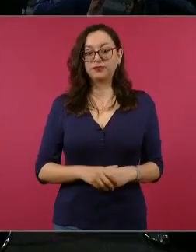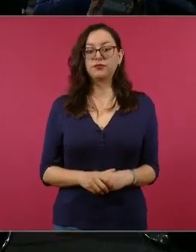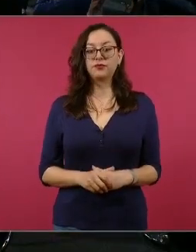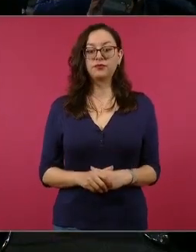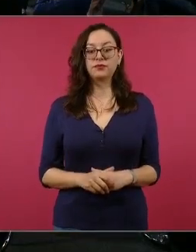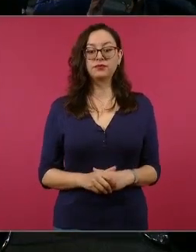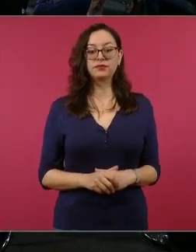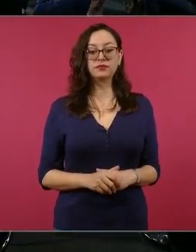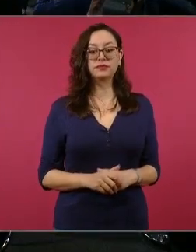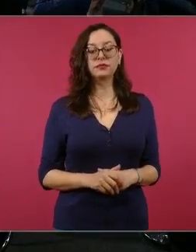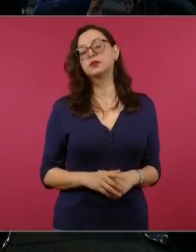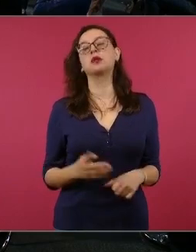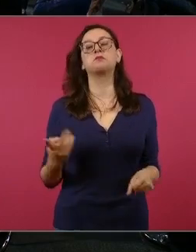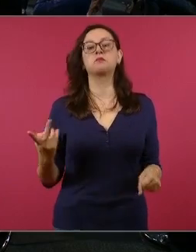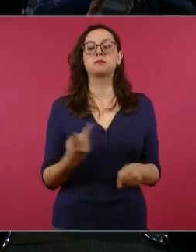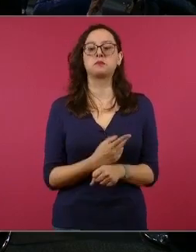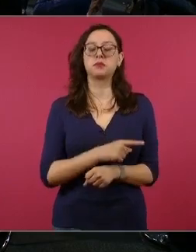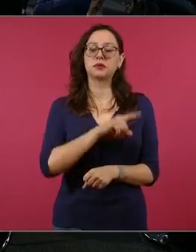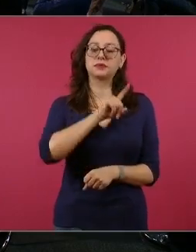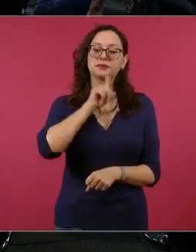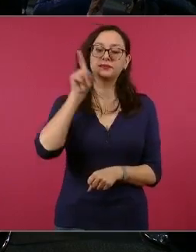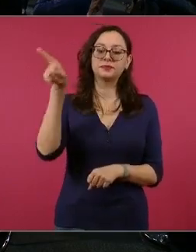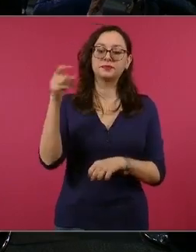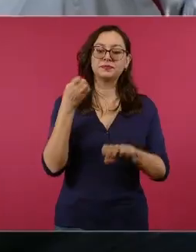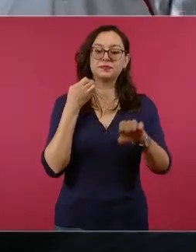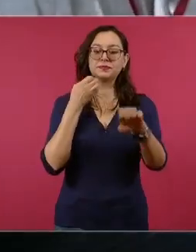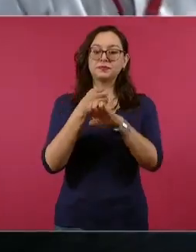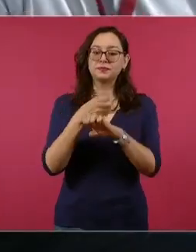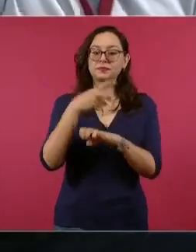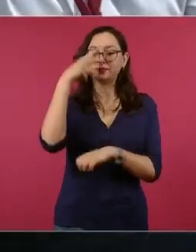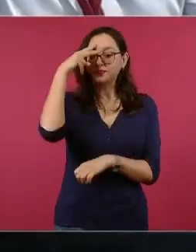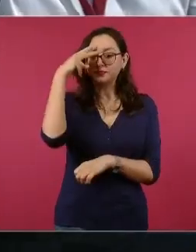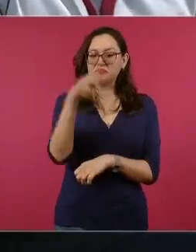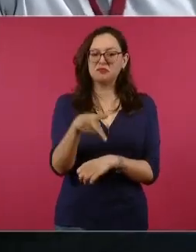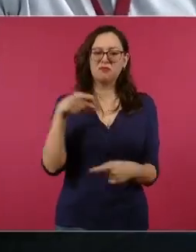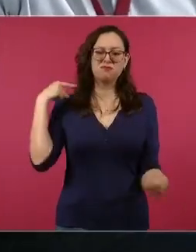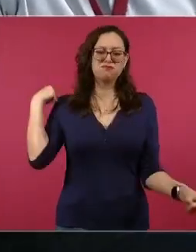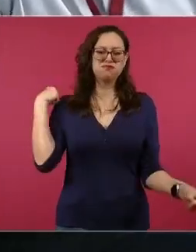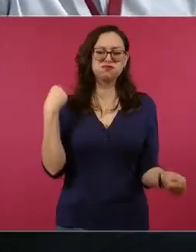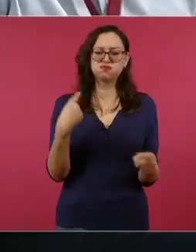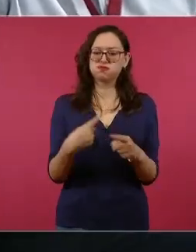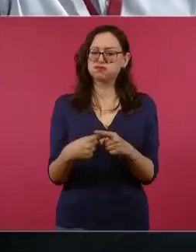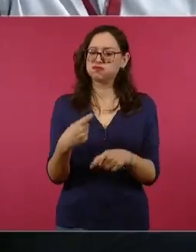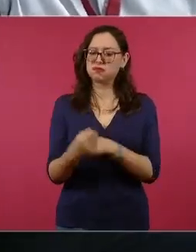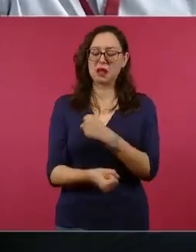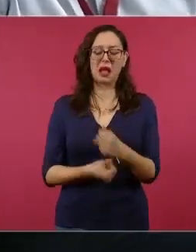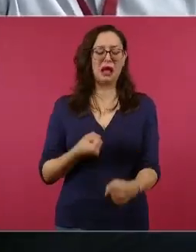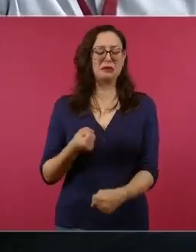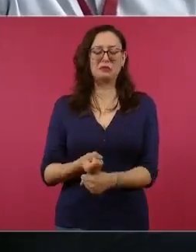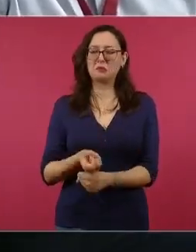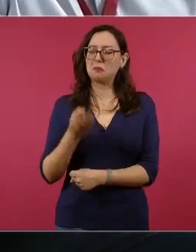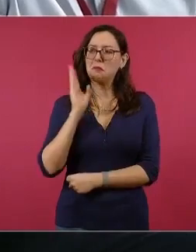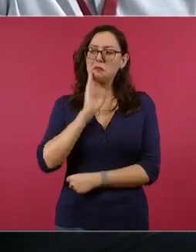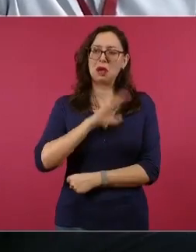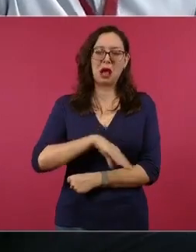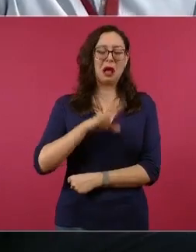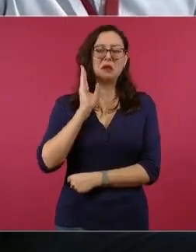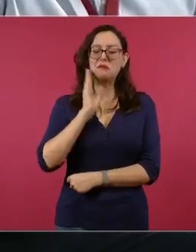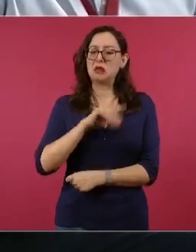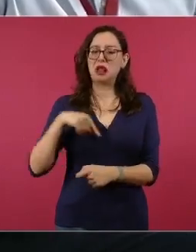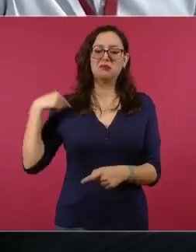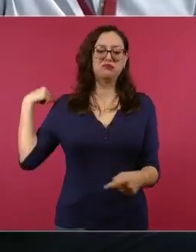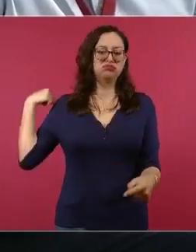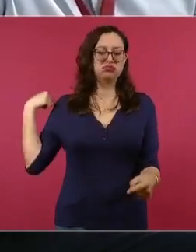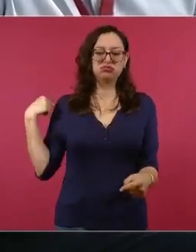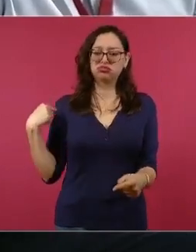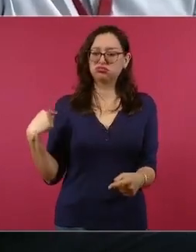muchos vicios que sabemos y entendemos que poco a poco están poniendo atención, y este caso